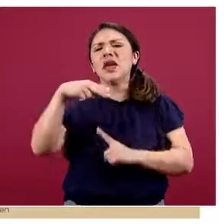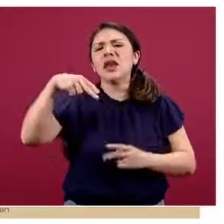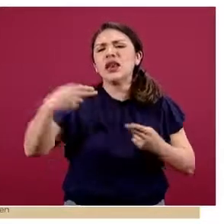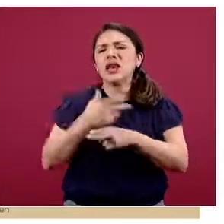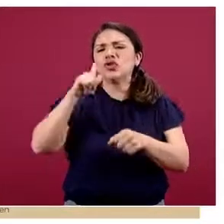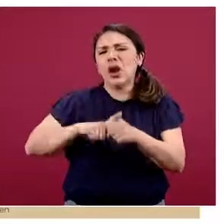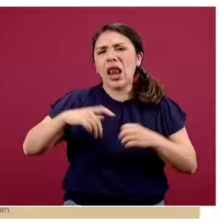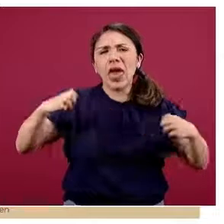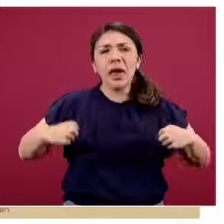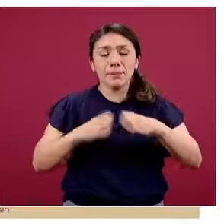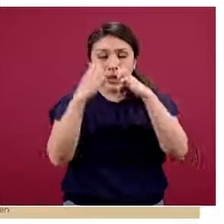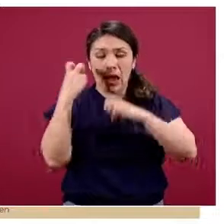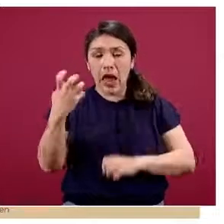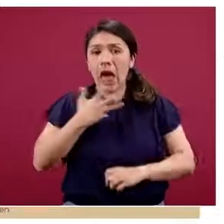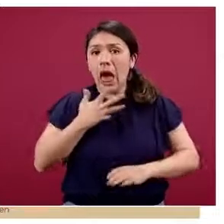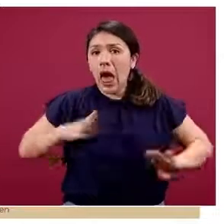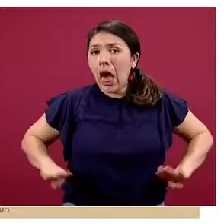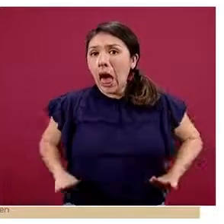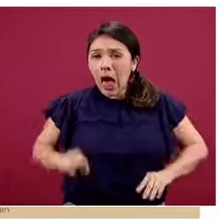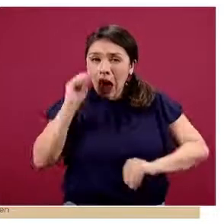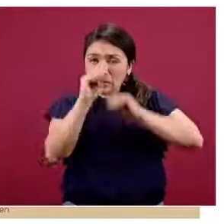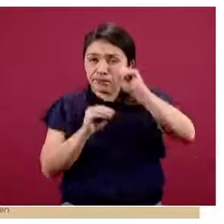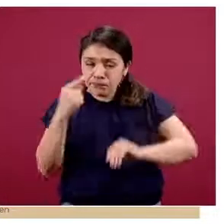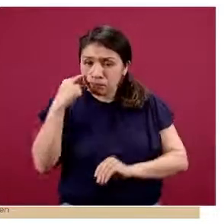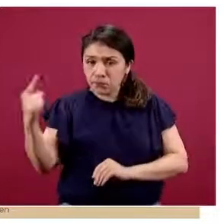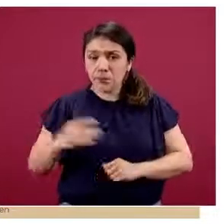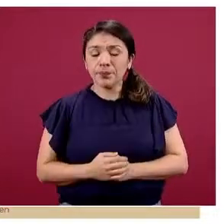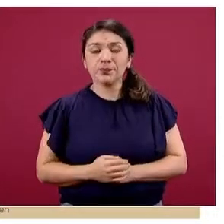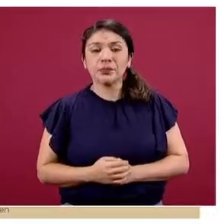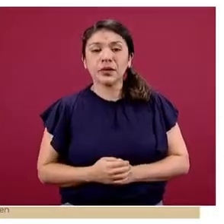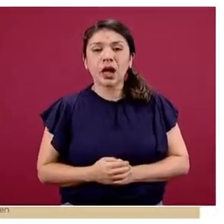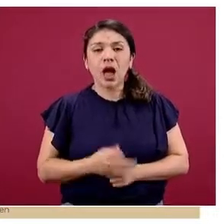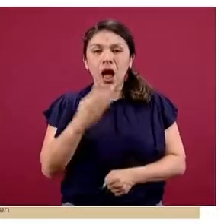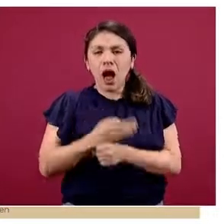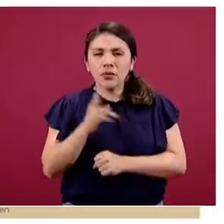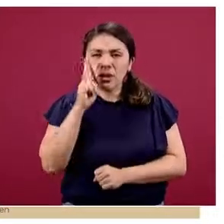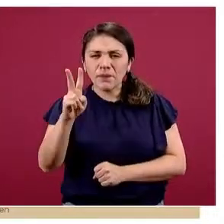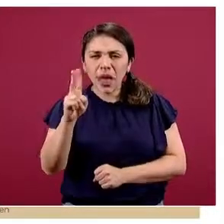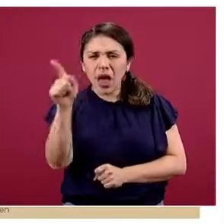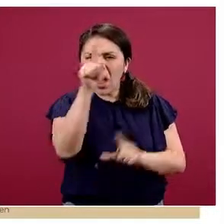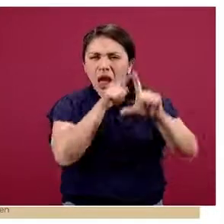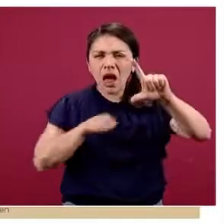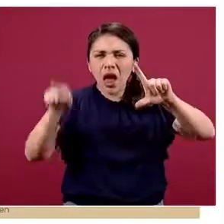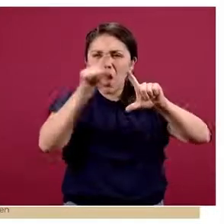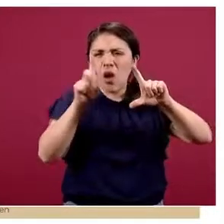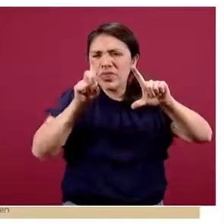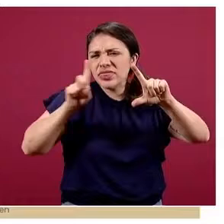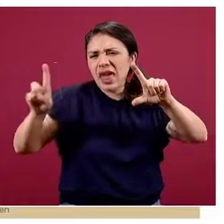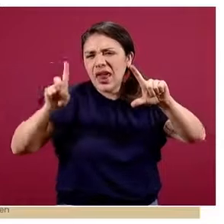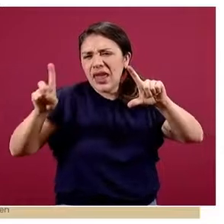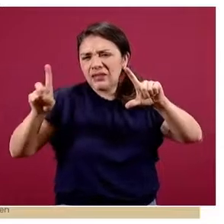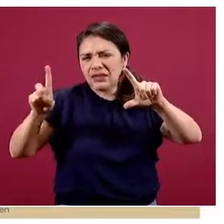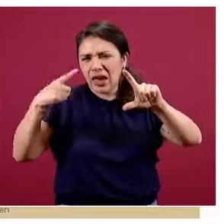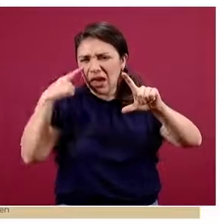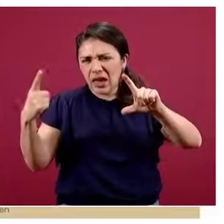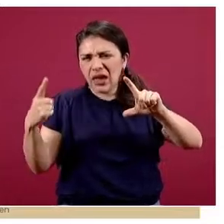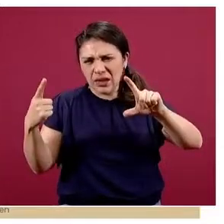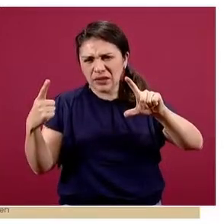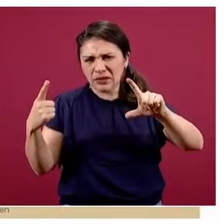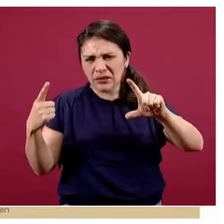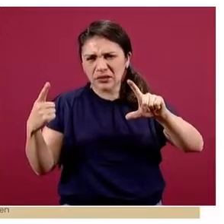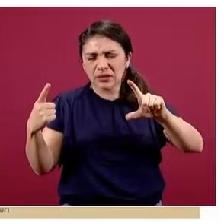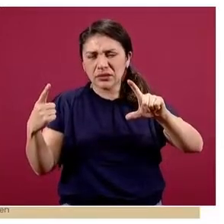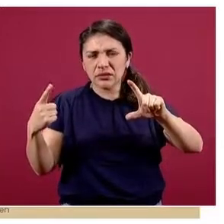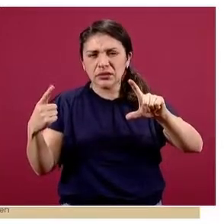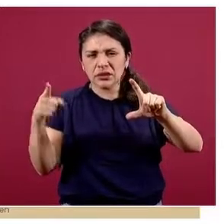está conformado de la siguiente forma. En la parte derecha y en el círculo, en el óvalo más externo,